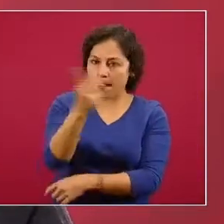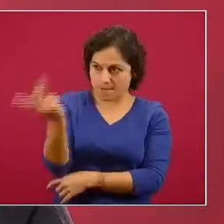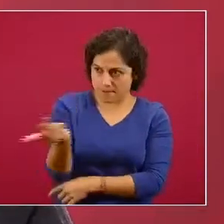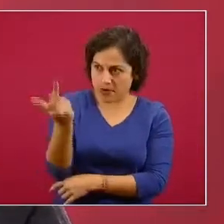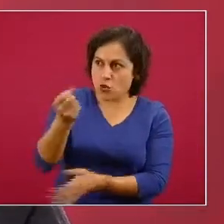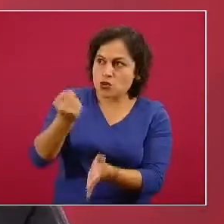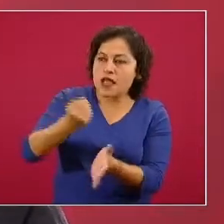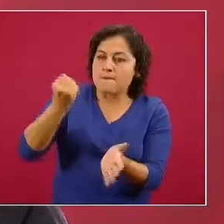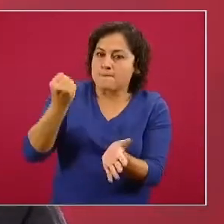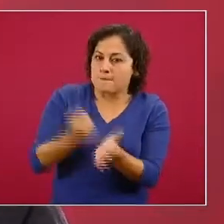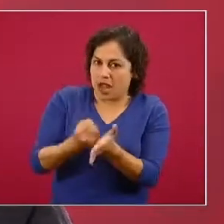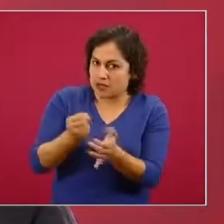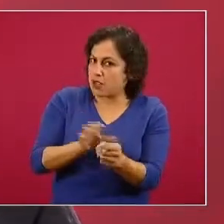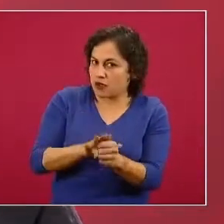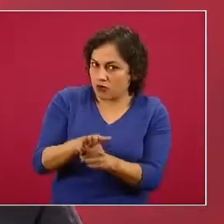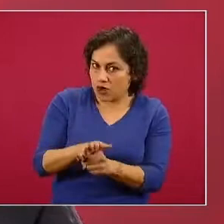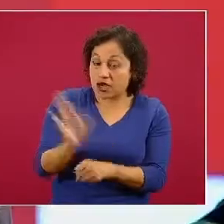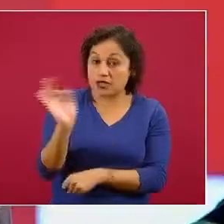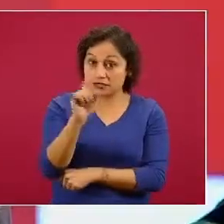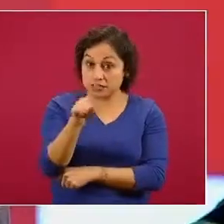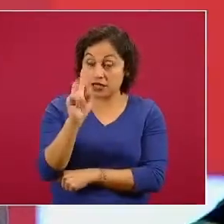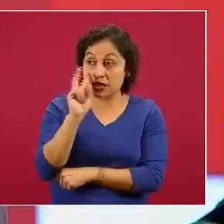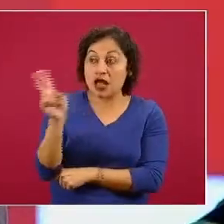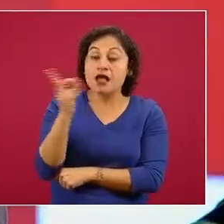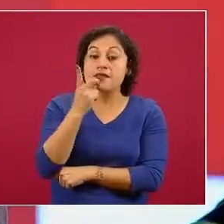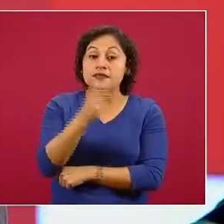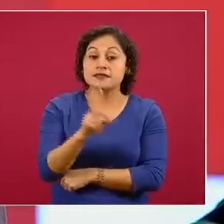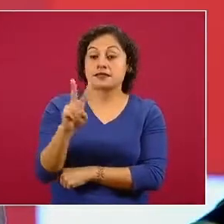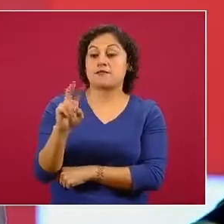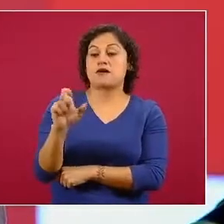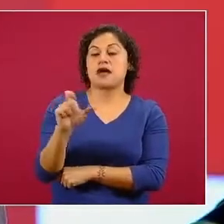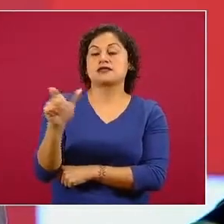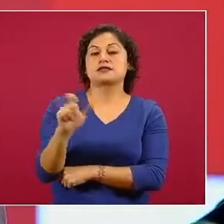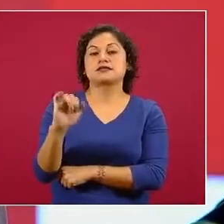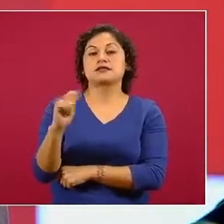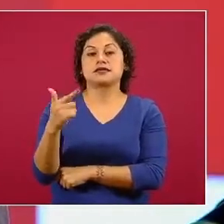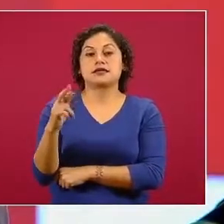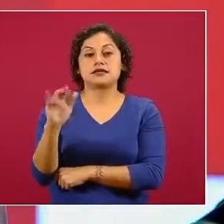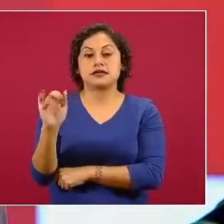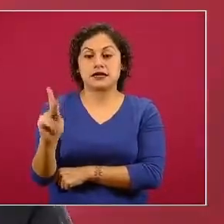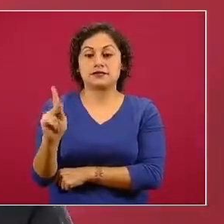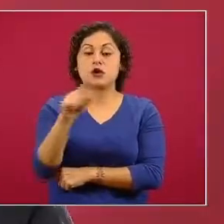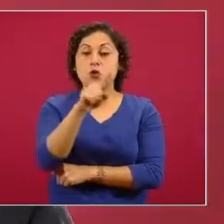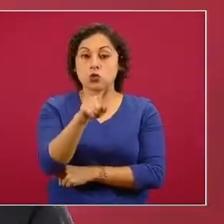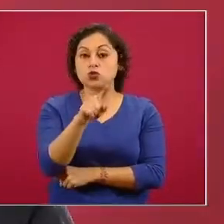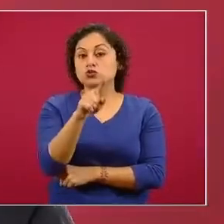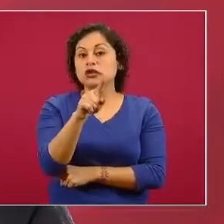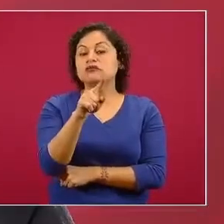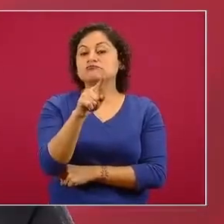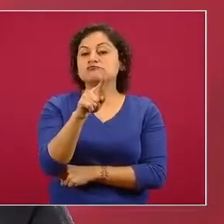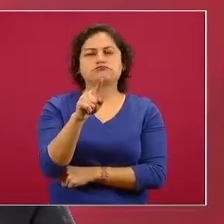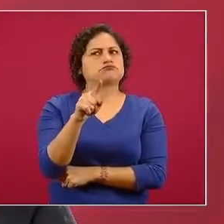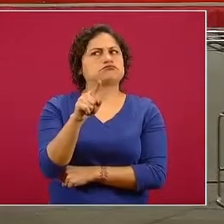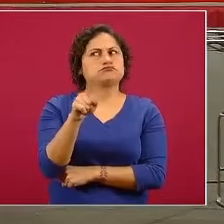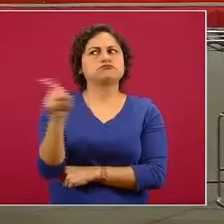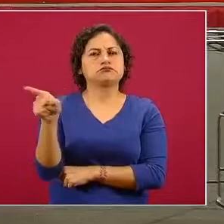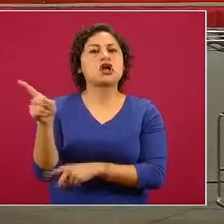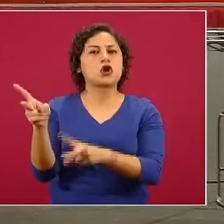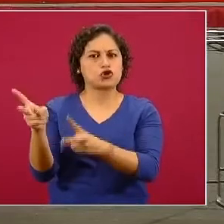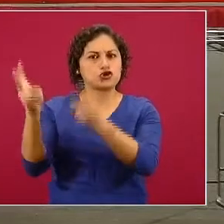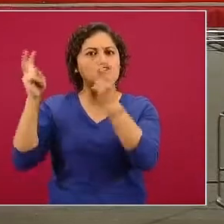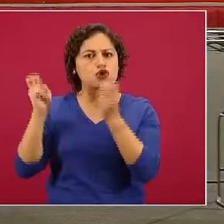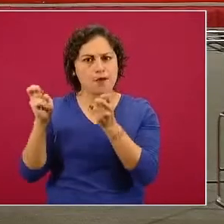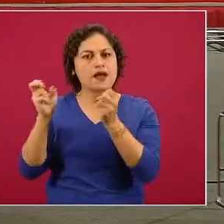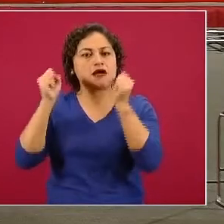y si la marca es Vaxigrip, va a estar seguro o segura que es una vacuna robada. Es una vacuna que